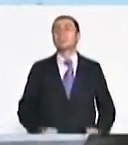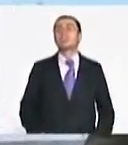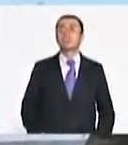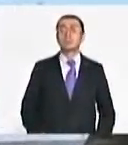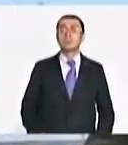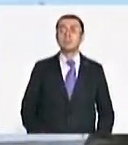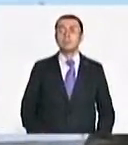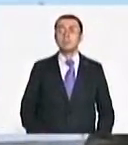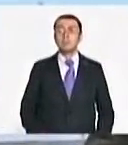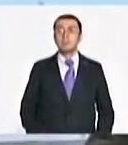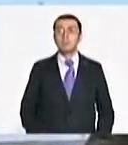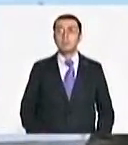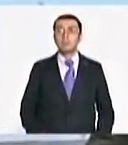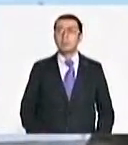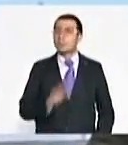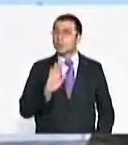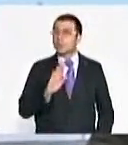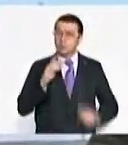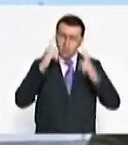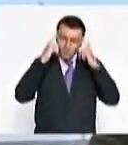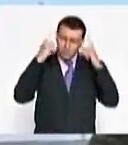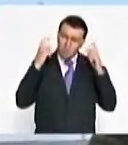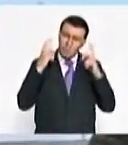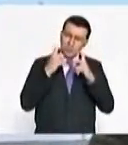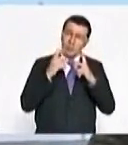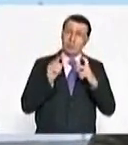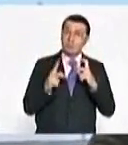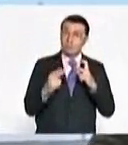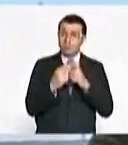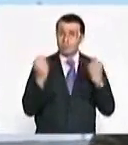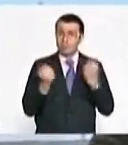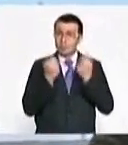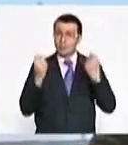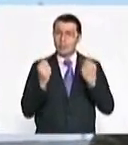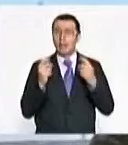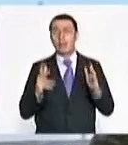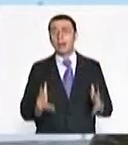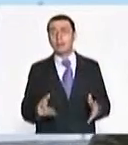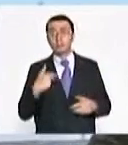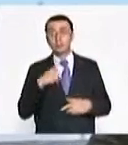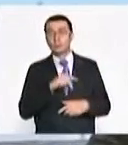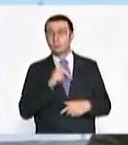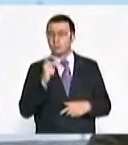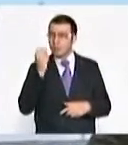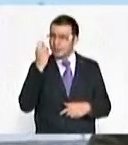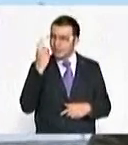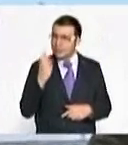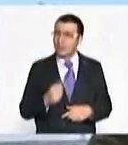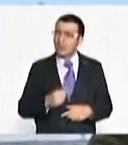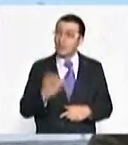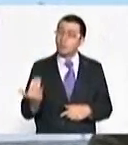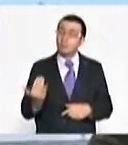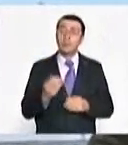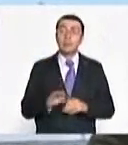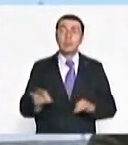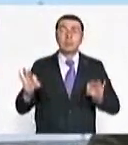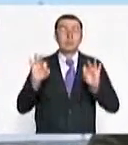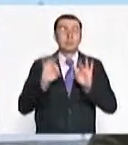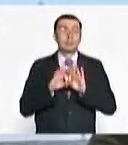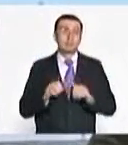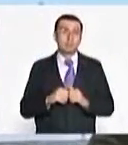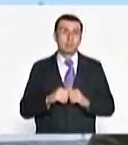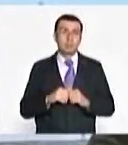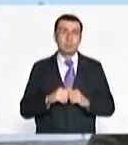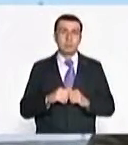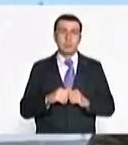a hacer un momento de reflexión en este corte de comerciales para que nosotros entendamos la importancia